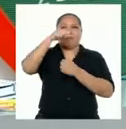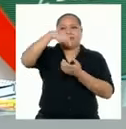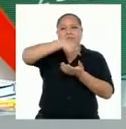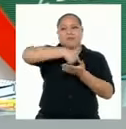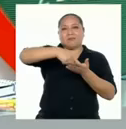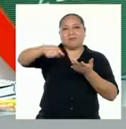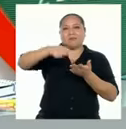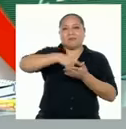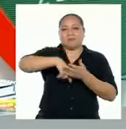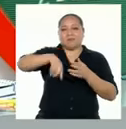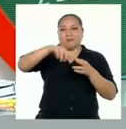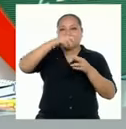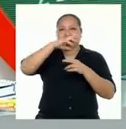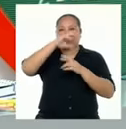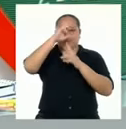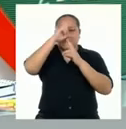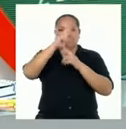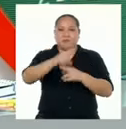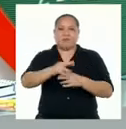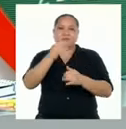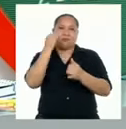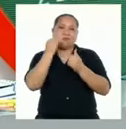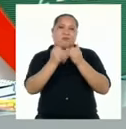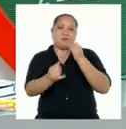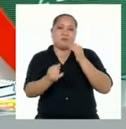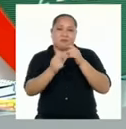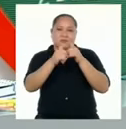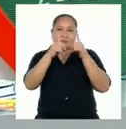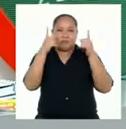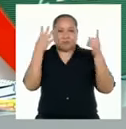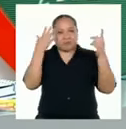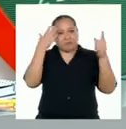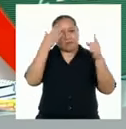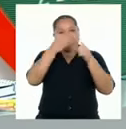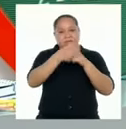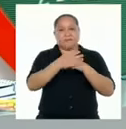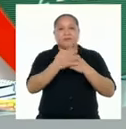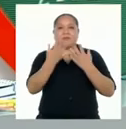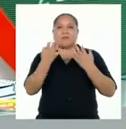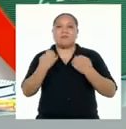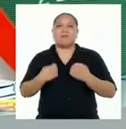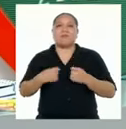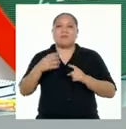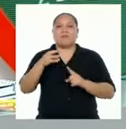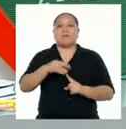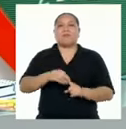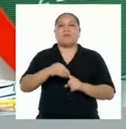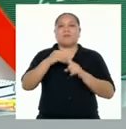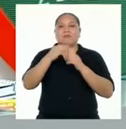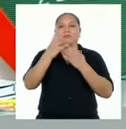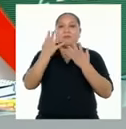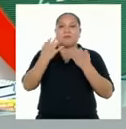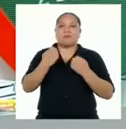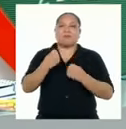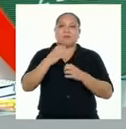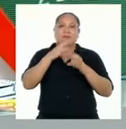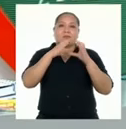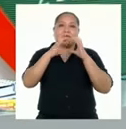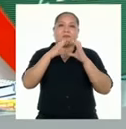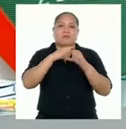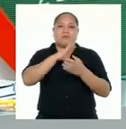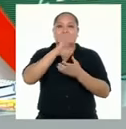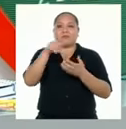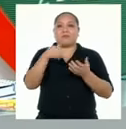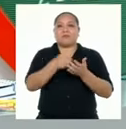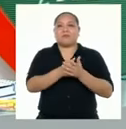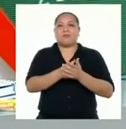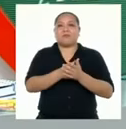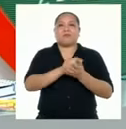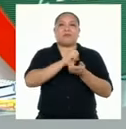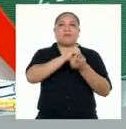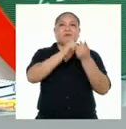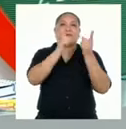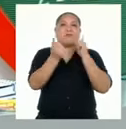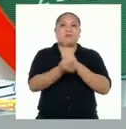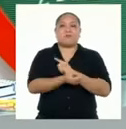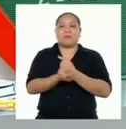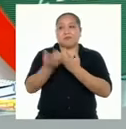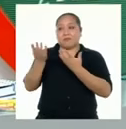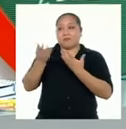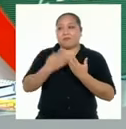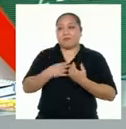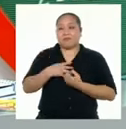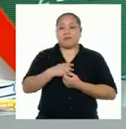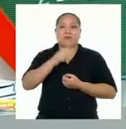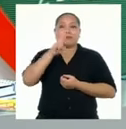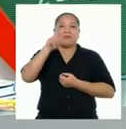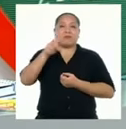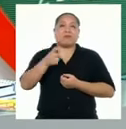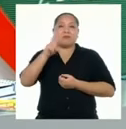a cumplir con nuestro último gran reto. Queremos que sea algo especial. Queremos hablar de todos los cambios que nos ha traído el 2020,